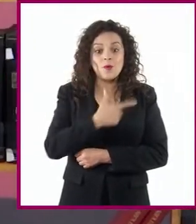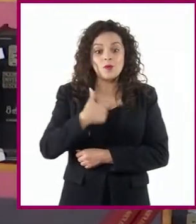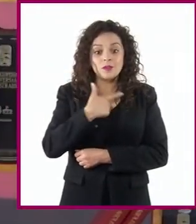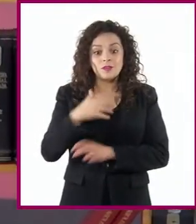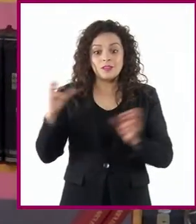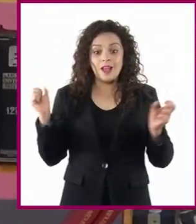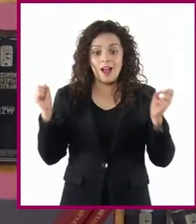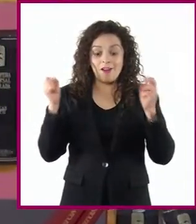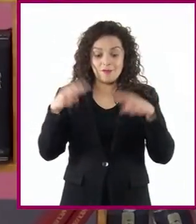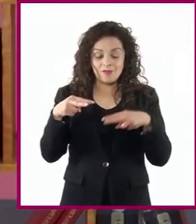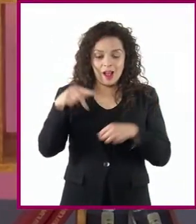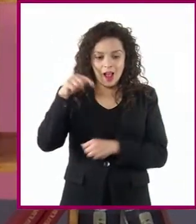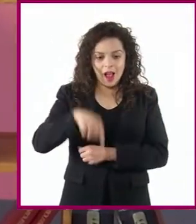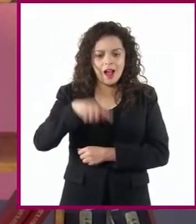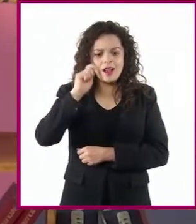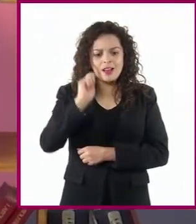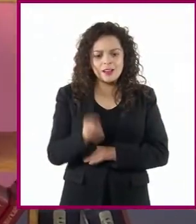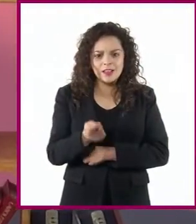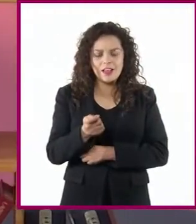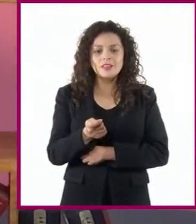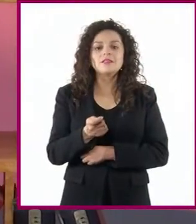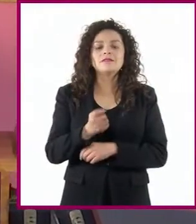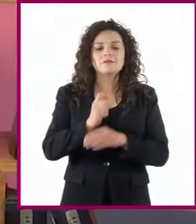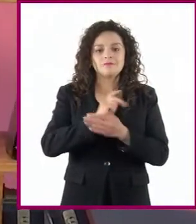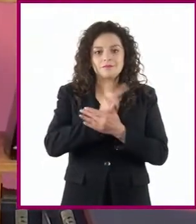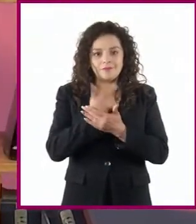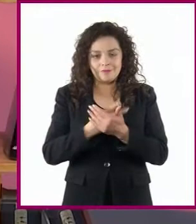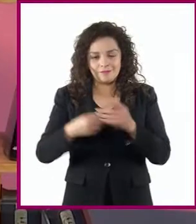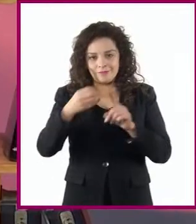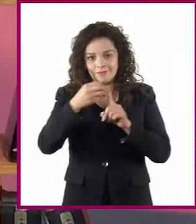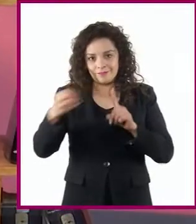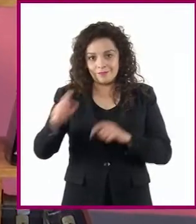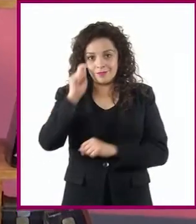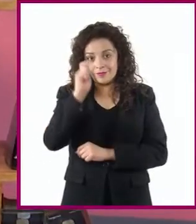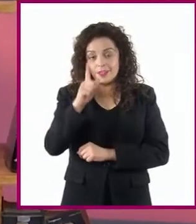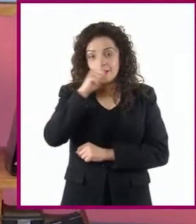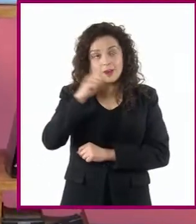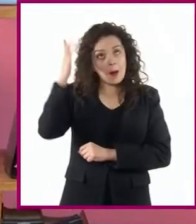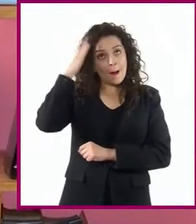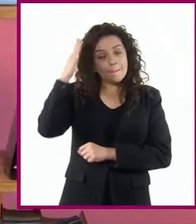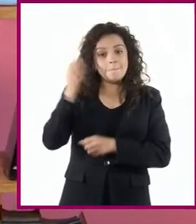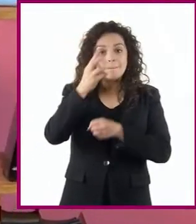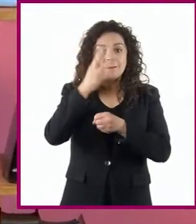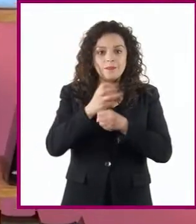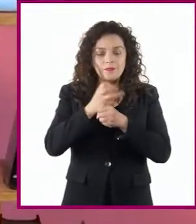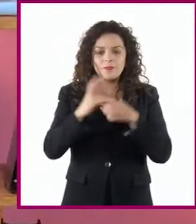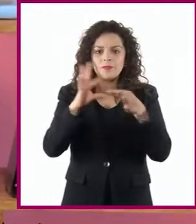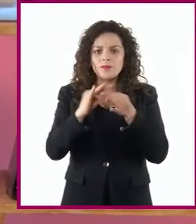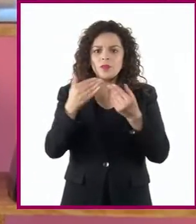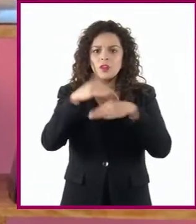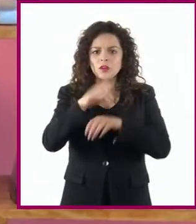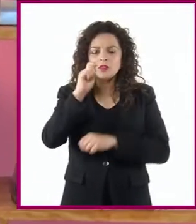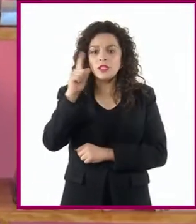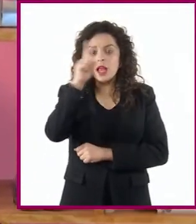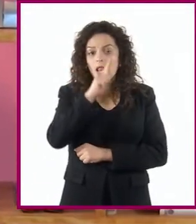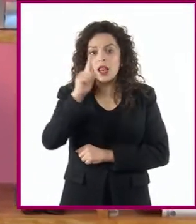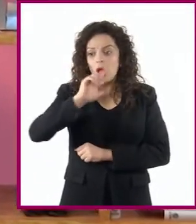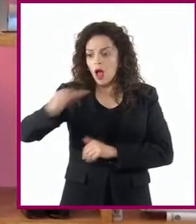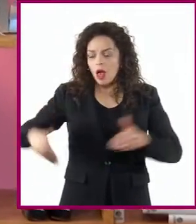encontrarnos por aquí en una sesión más de Lengua Materna 3, en la que hablaremos del lenguaje teatral y los